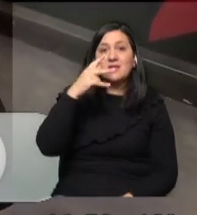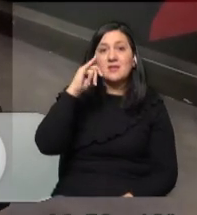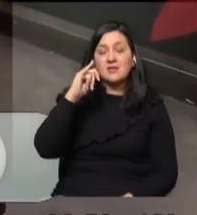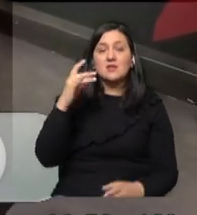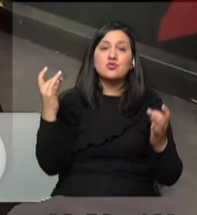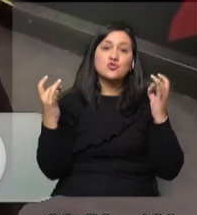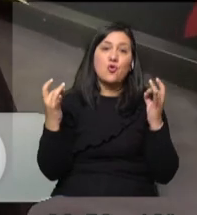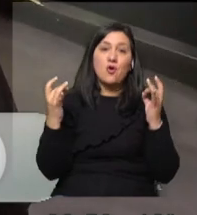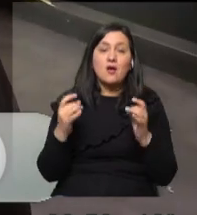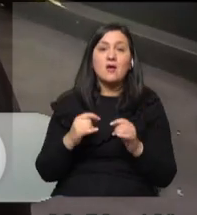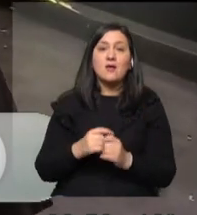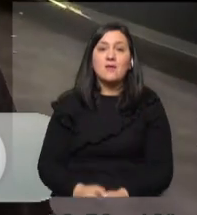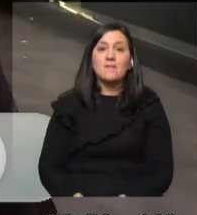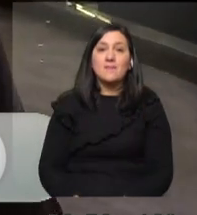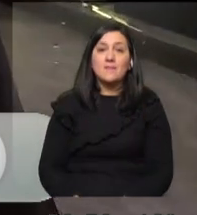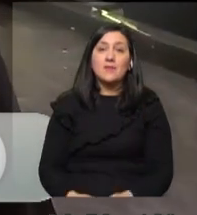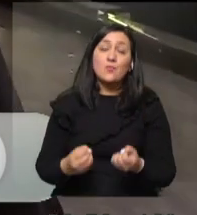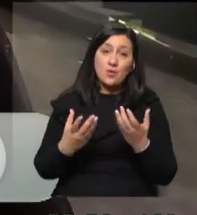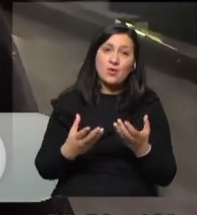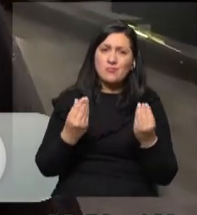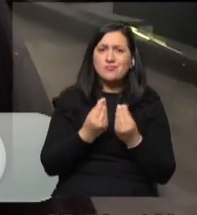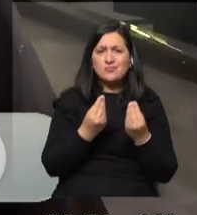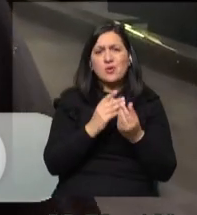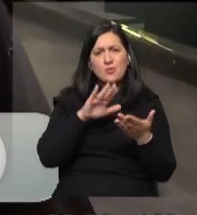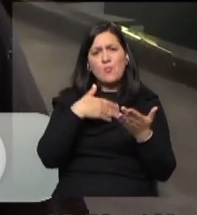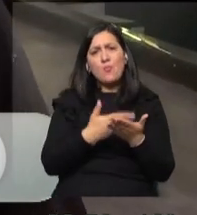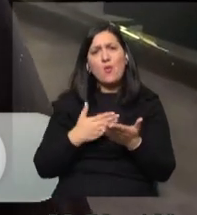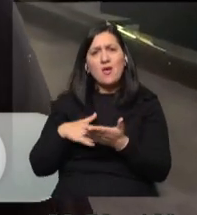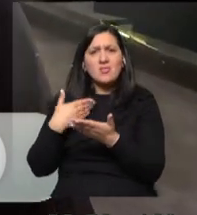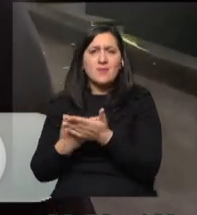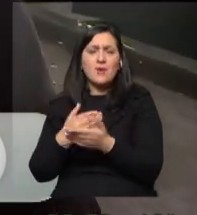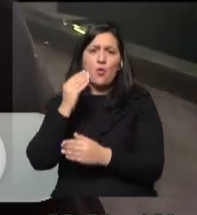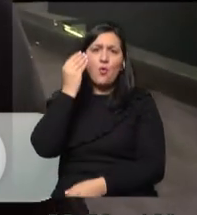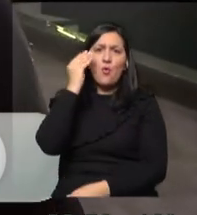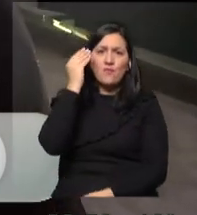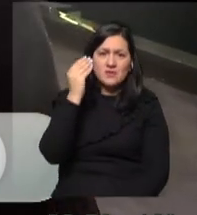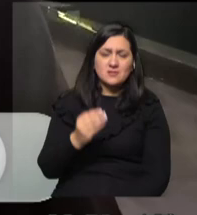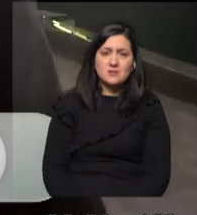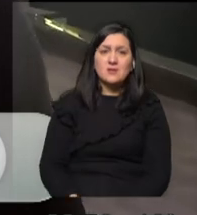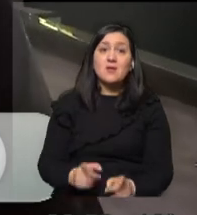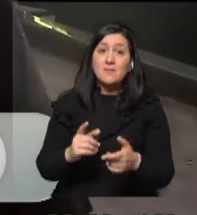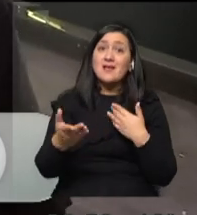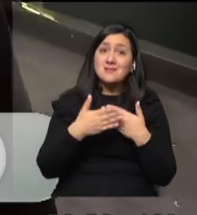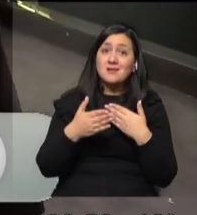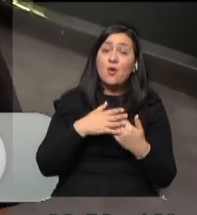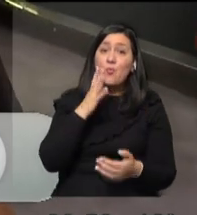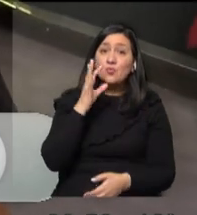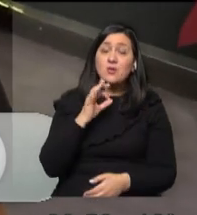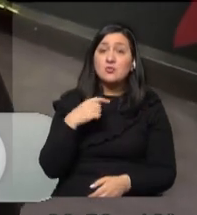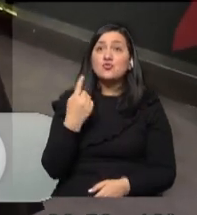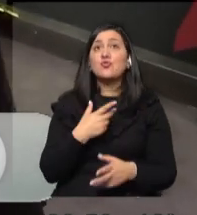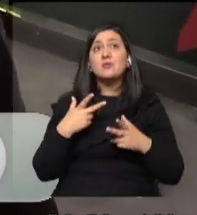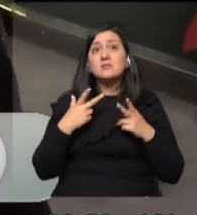en el mundo del yoga. Y bueno, hay un montón de propuestas para los jóvenes para, sobre todo eso, ¿no? Acercar las oportunidades. Nosotros decimos